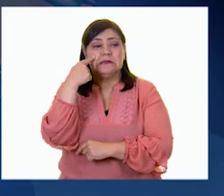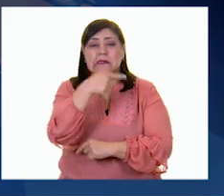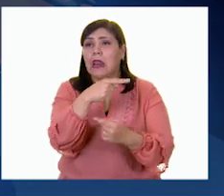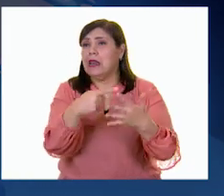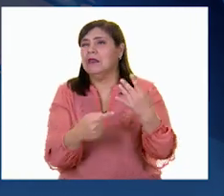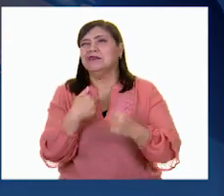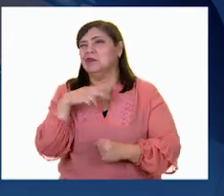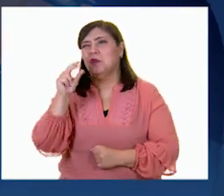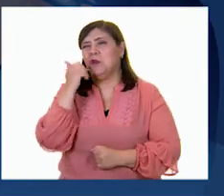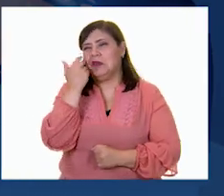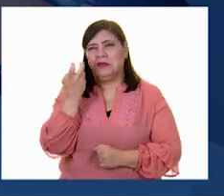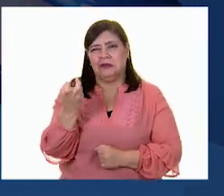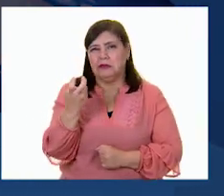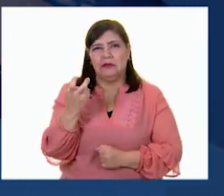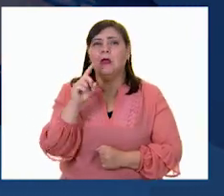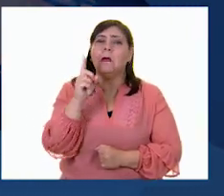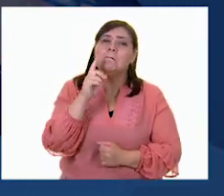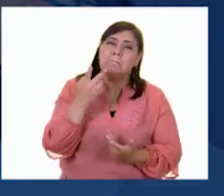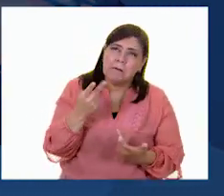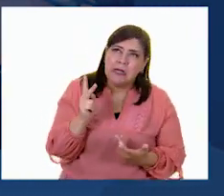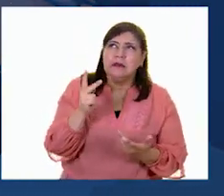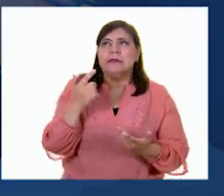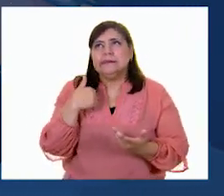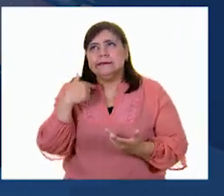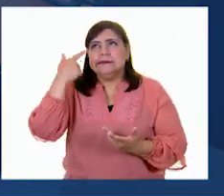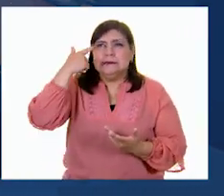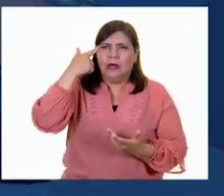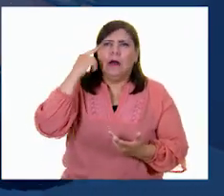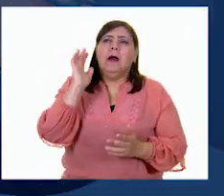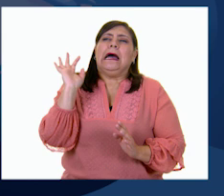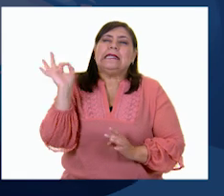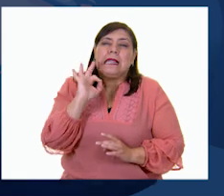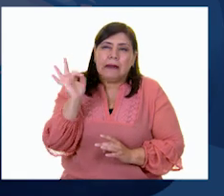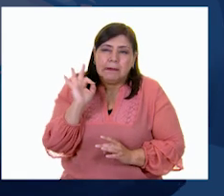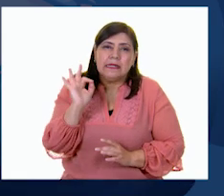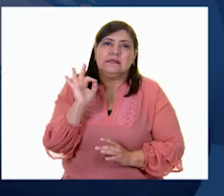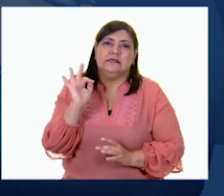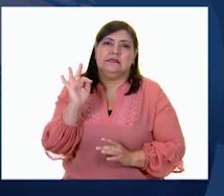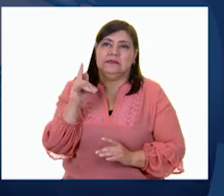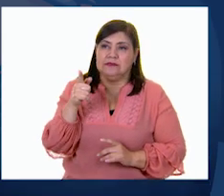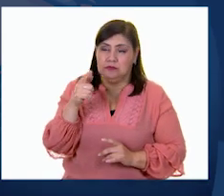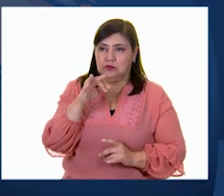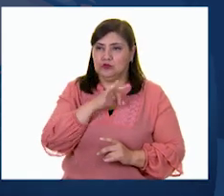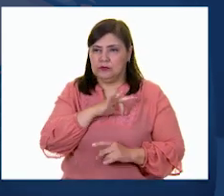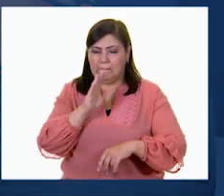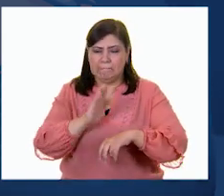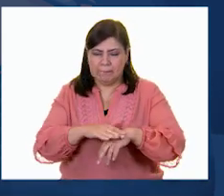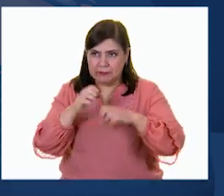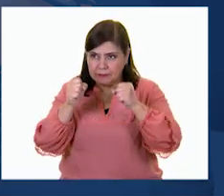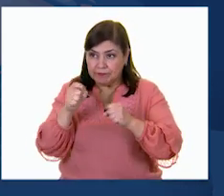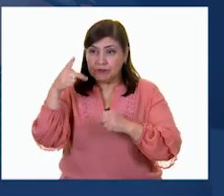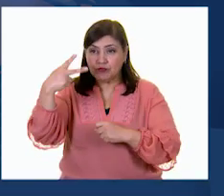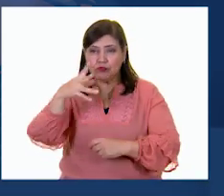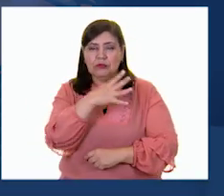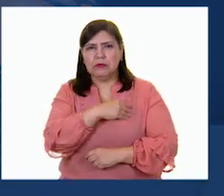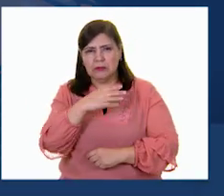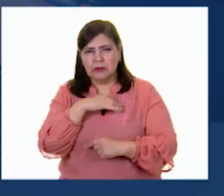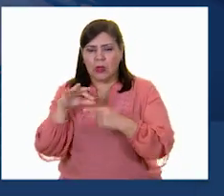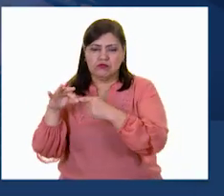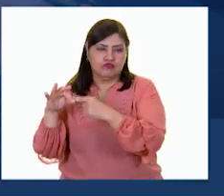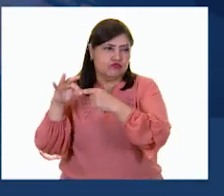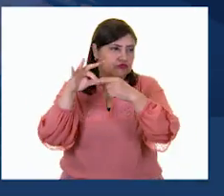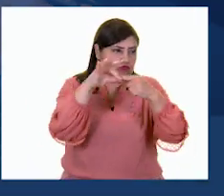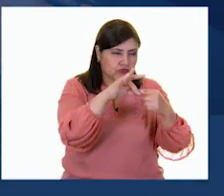Pero por otra parte, queriendo complacer a usted hasta donde me sea posible, le ofrezco, si se resuelve, a mandar a dicho joven con el carácter de